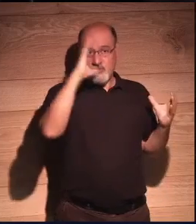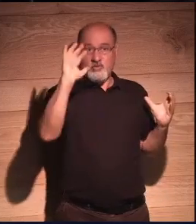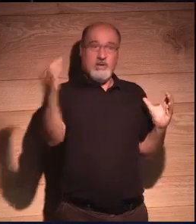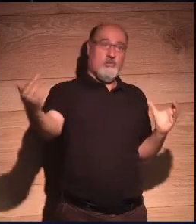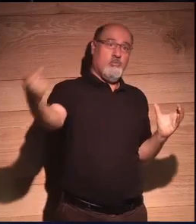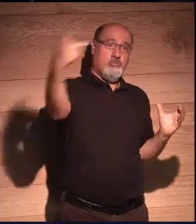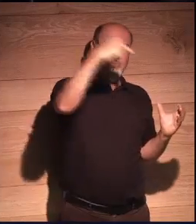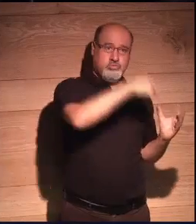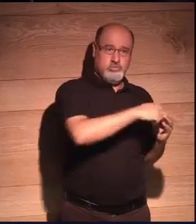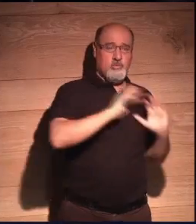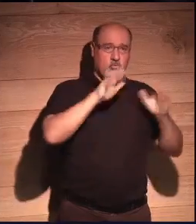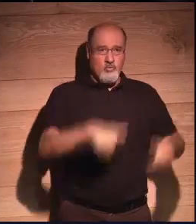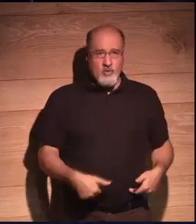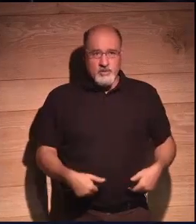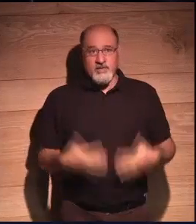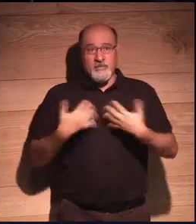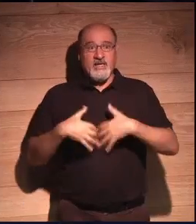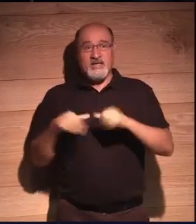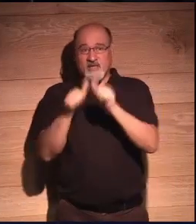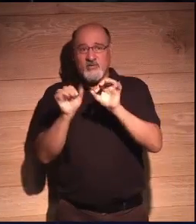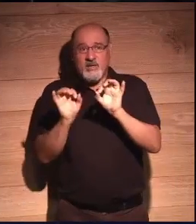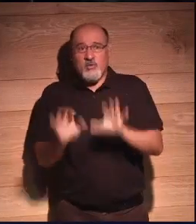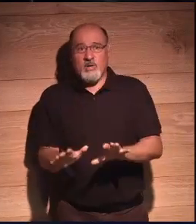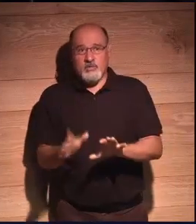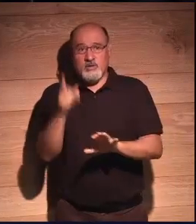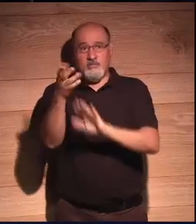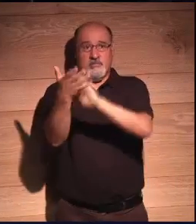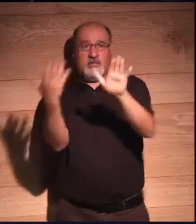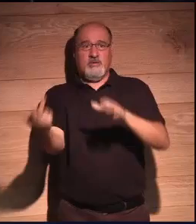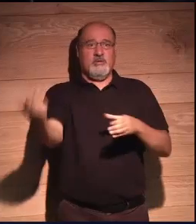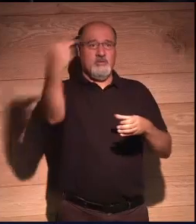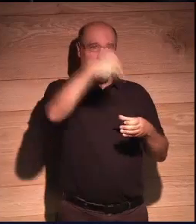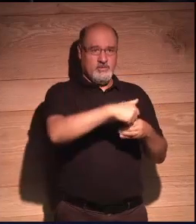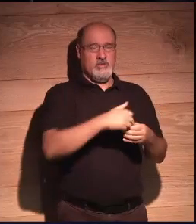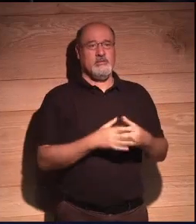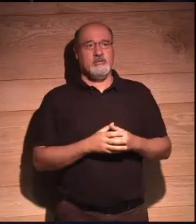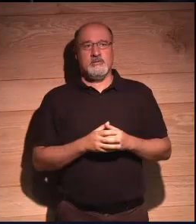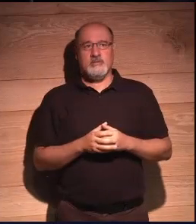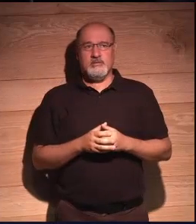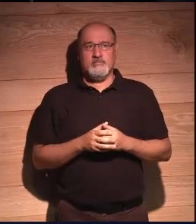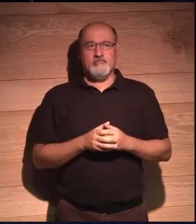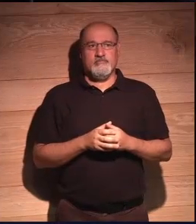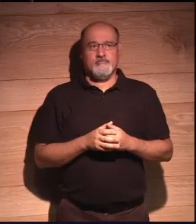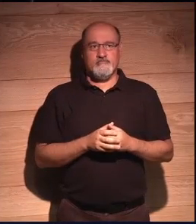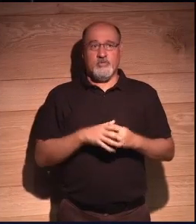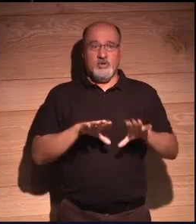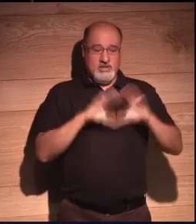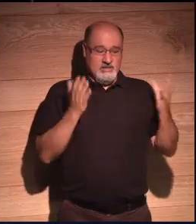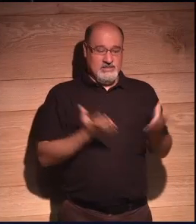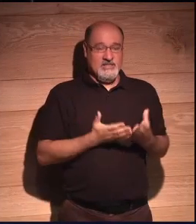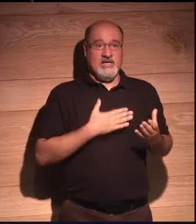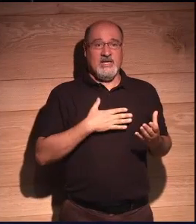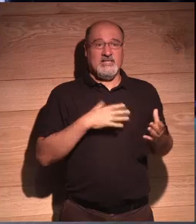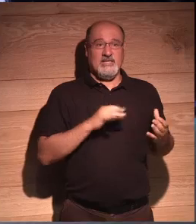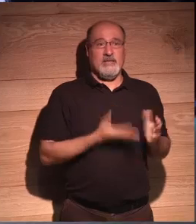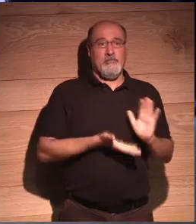dice ella, lo que es la mecánica es la misma, lo único que efectivamente tienes que vencer un sexto de la gravedad terrestre. En cualquier